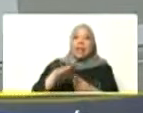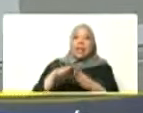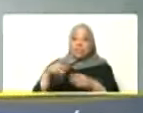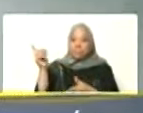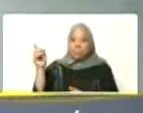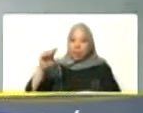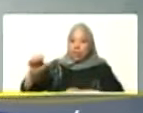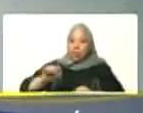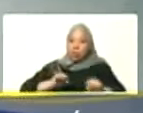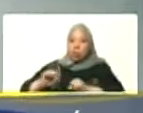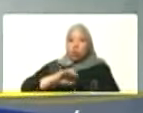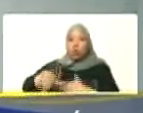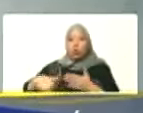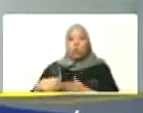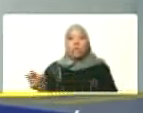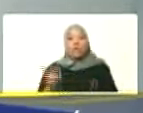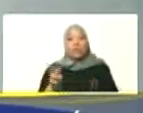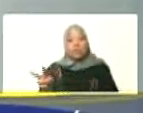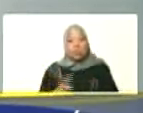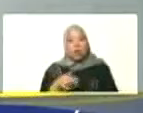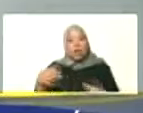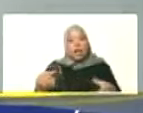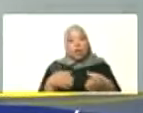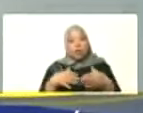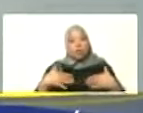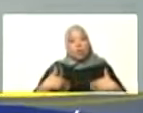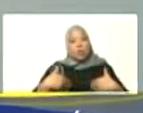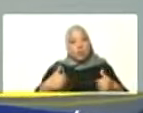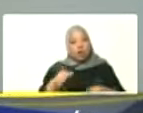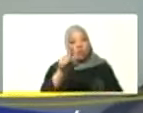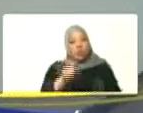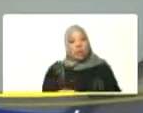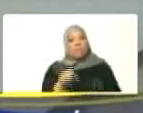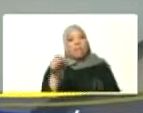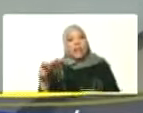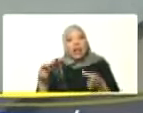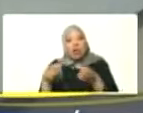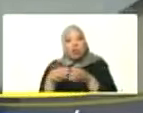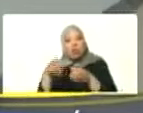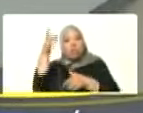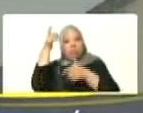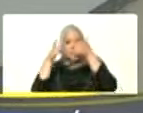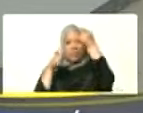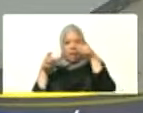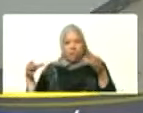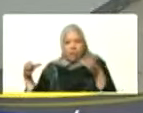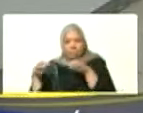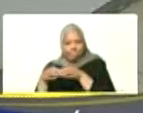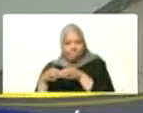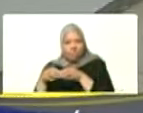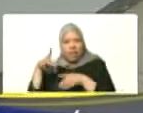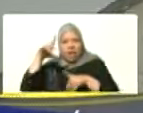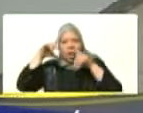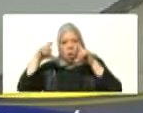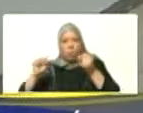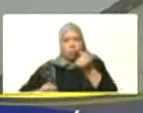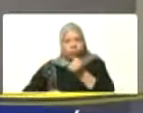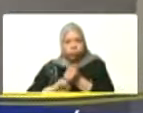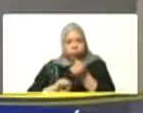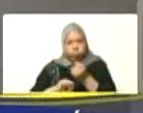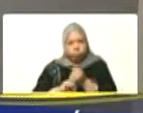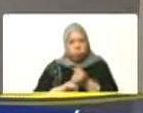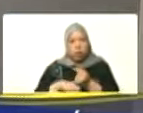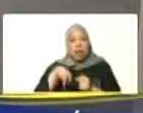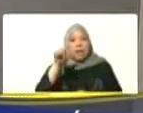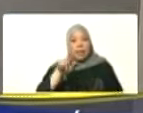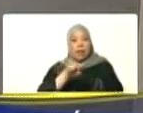la UVCHE, comités de salud, jefes de comunidad, trabajadores y trabajadoras de la salud y el Poder